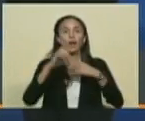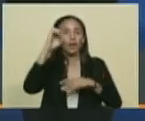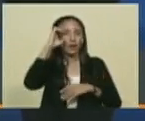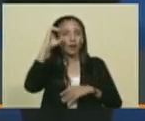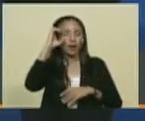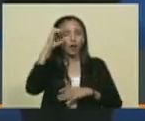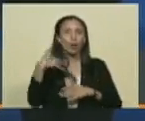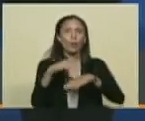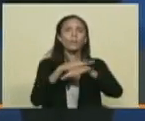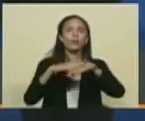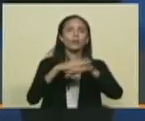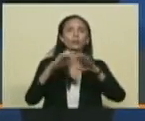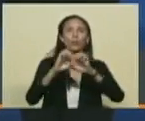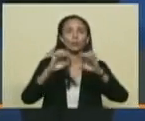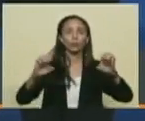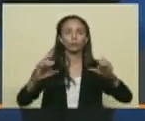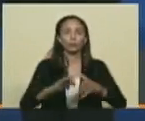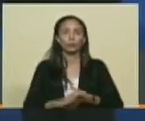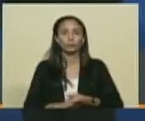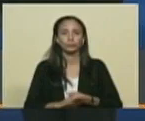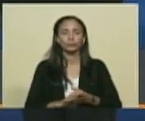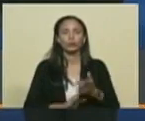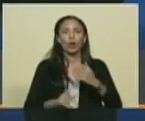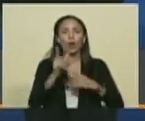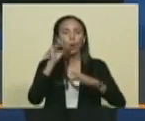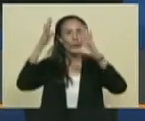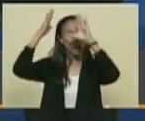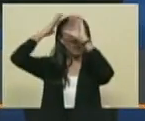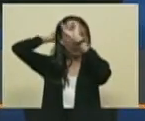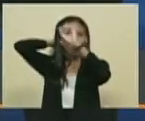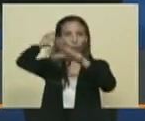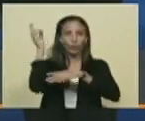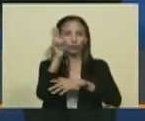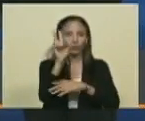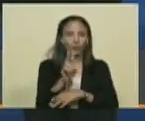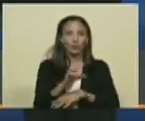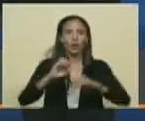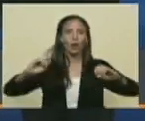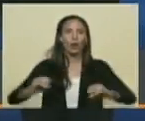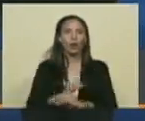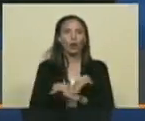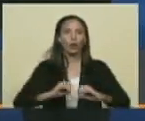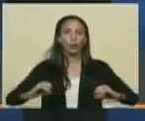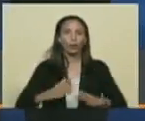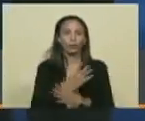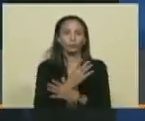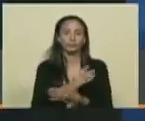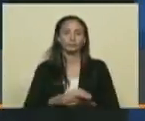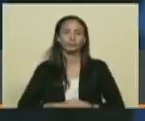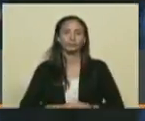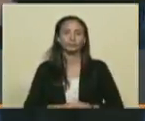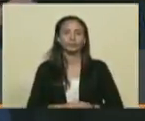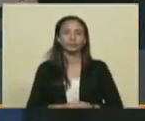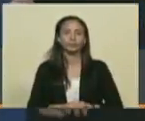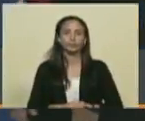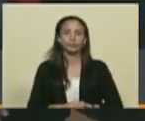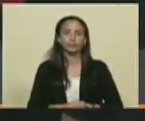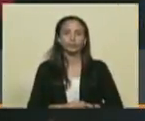de Educación, y por Roy Chatterton, embajador de Venezuela ante la OEA. Jorge Rodríguez,